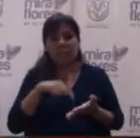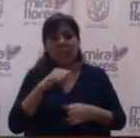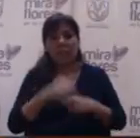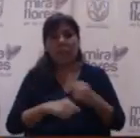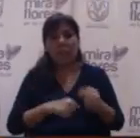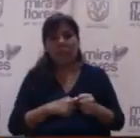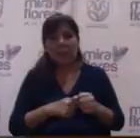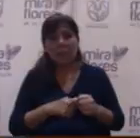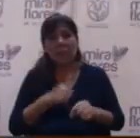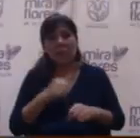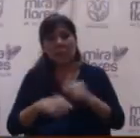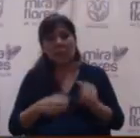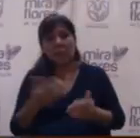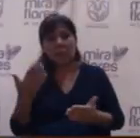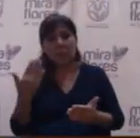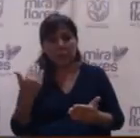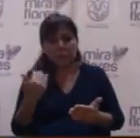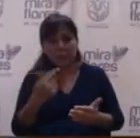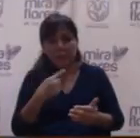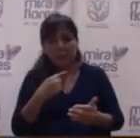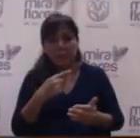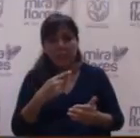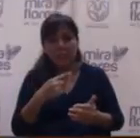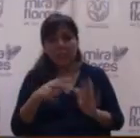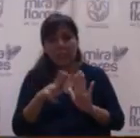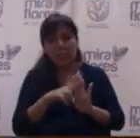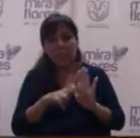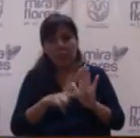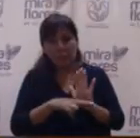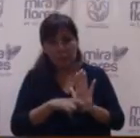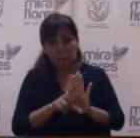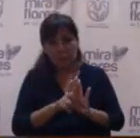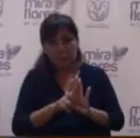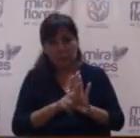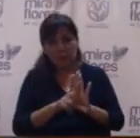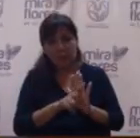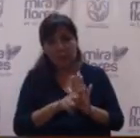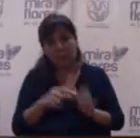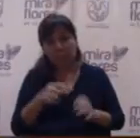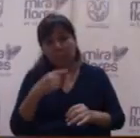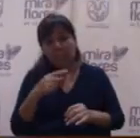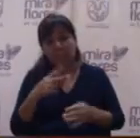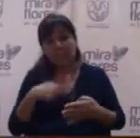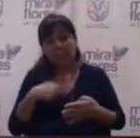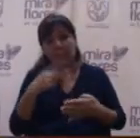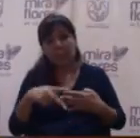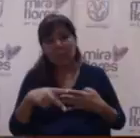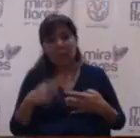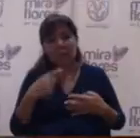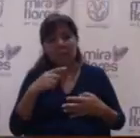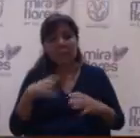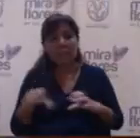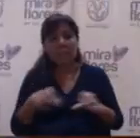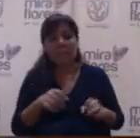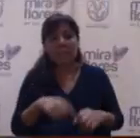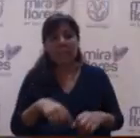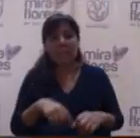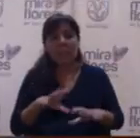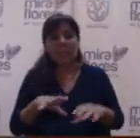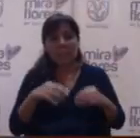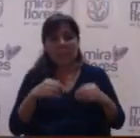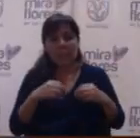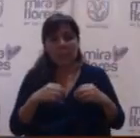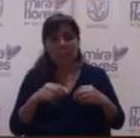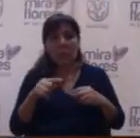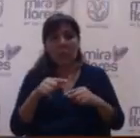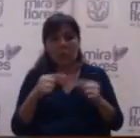desde el año pasado, por disposición de norma legal, tiene que ser aprobado este plan en sesión de consejo. Es así que el día de hoy